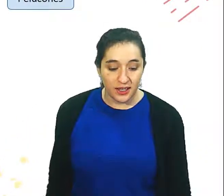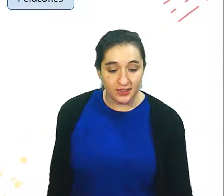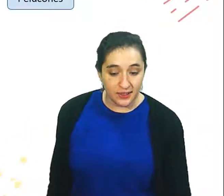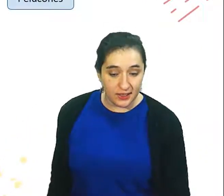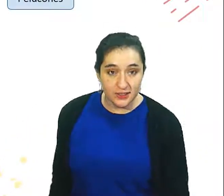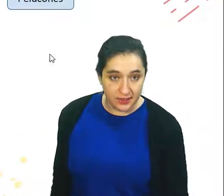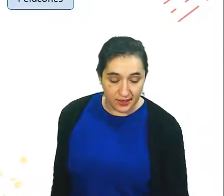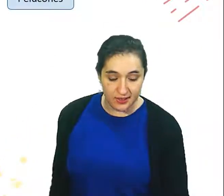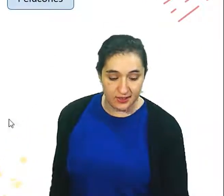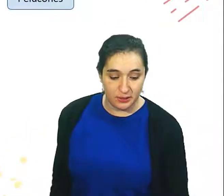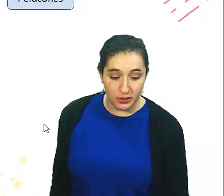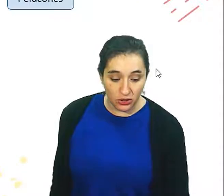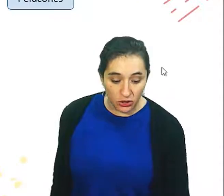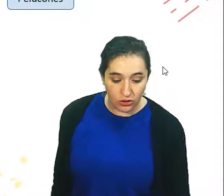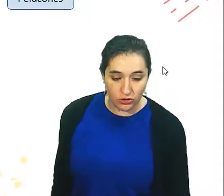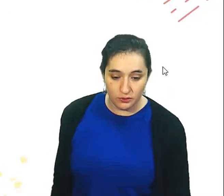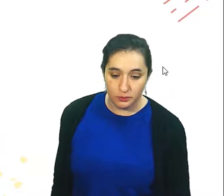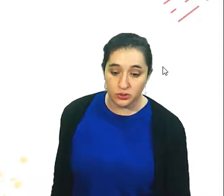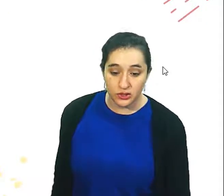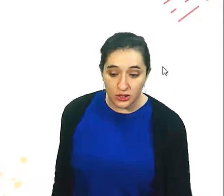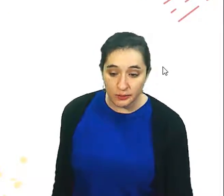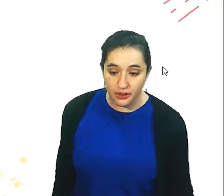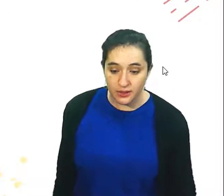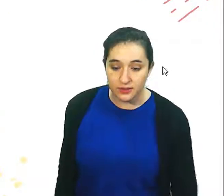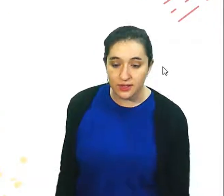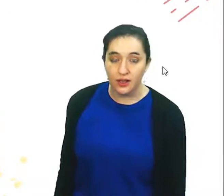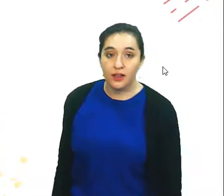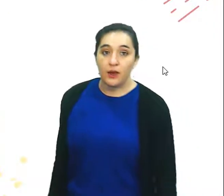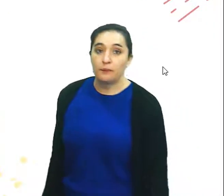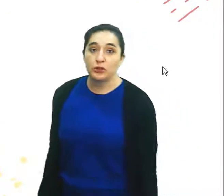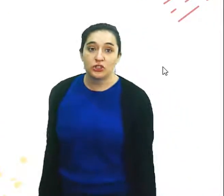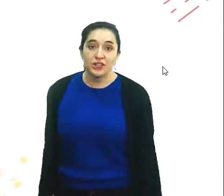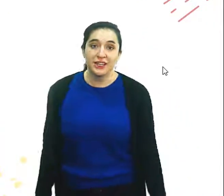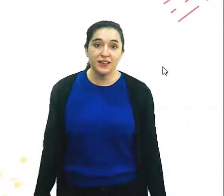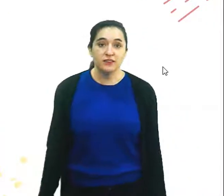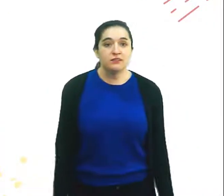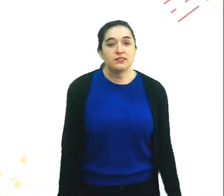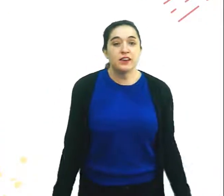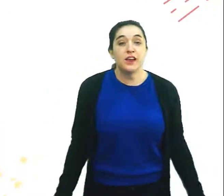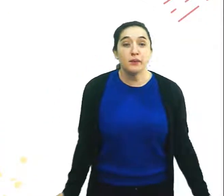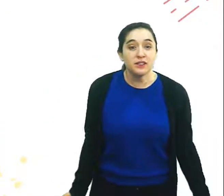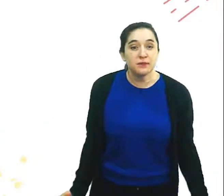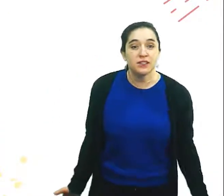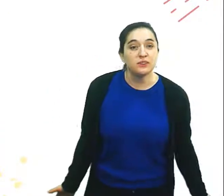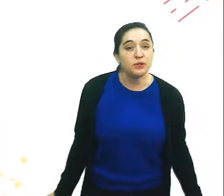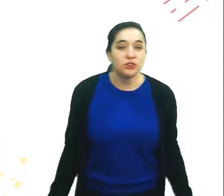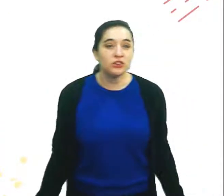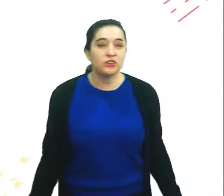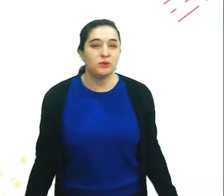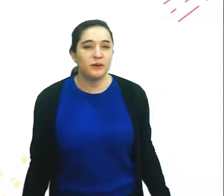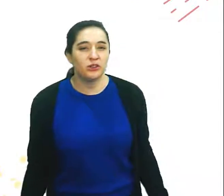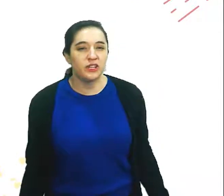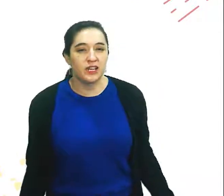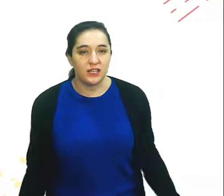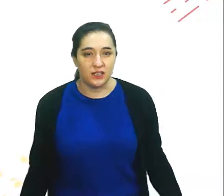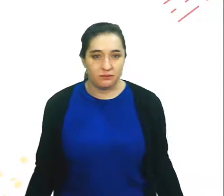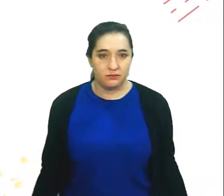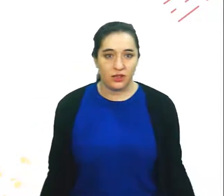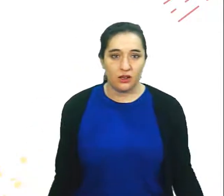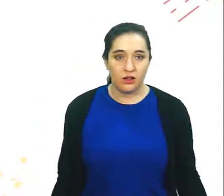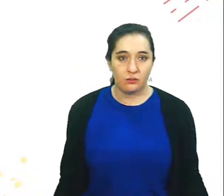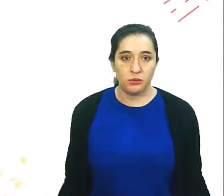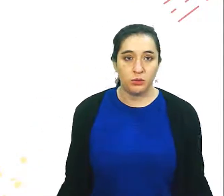Se caracteriza este periodo post-independencia por tener, se llama también este periodo como periodo de